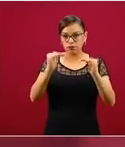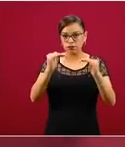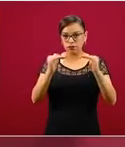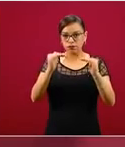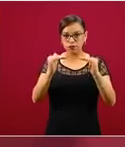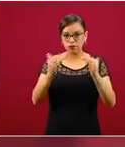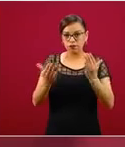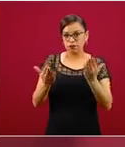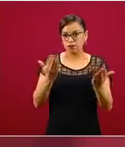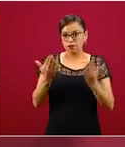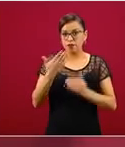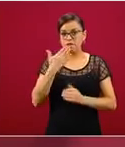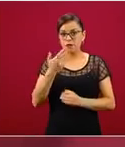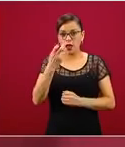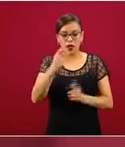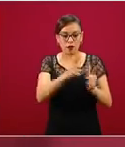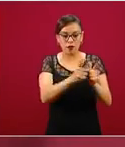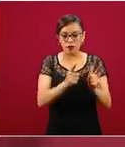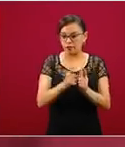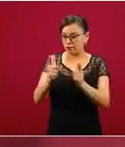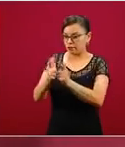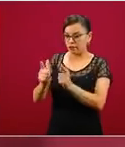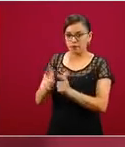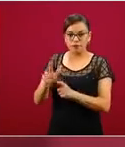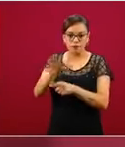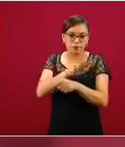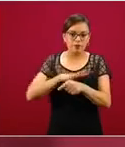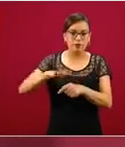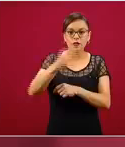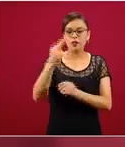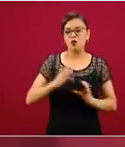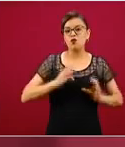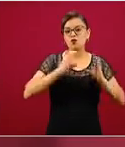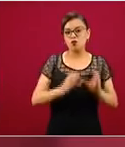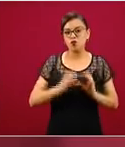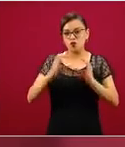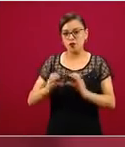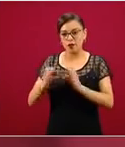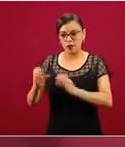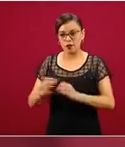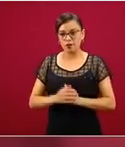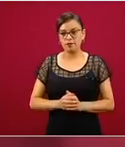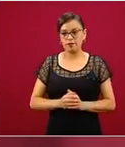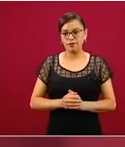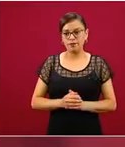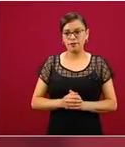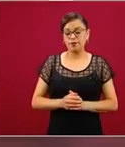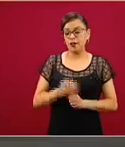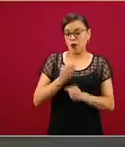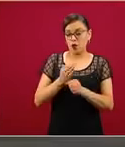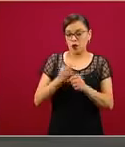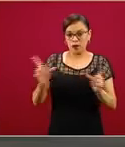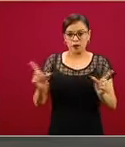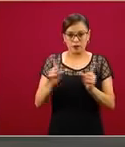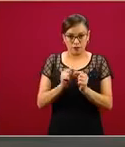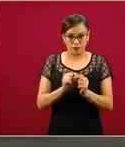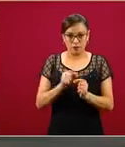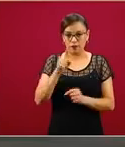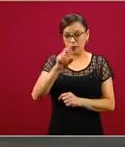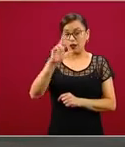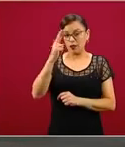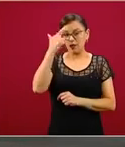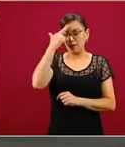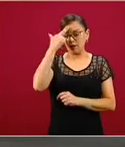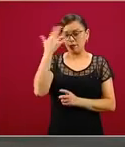a cuidar. Y quisiera brevemente retomar su atención y su memoria, que en esos días, ya